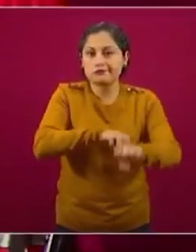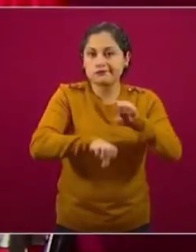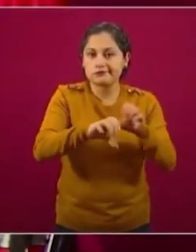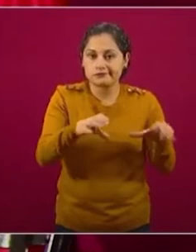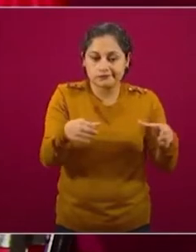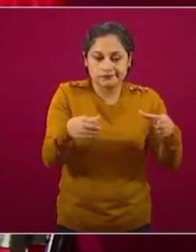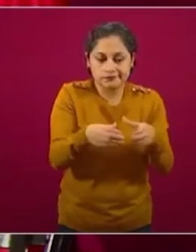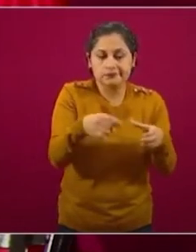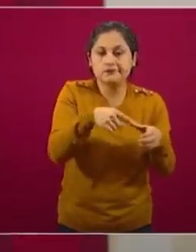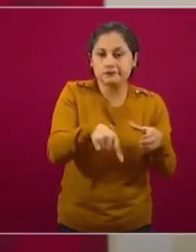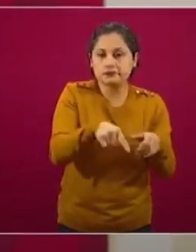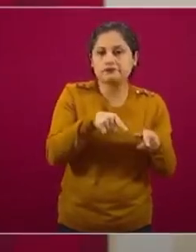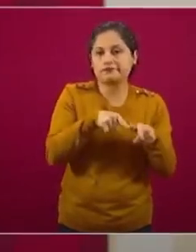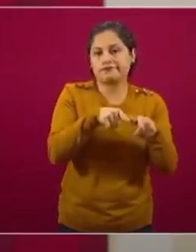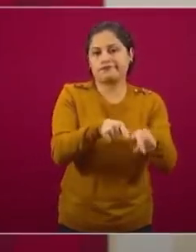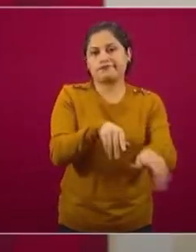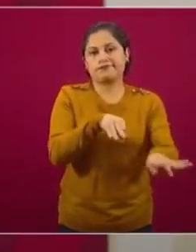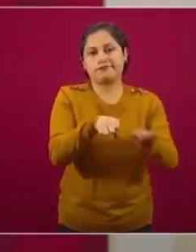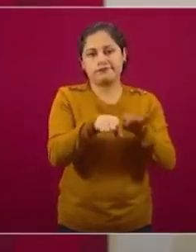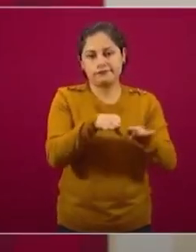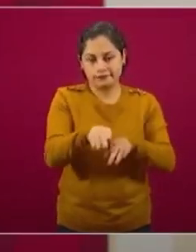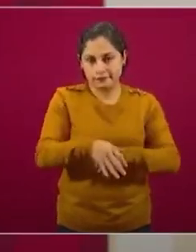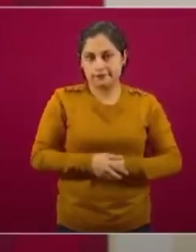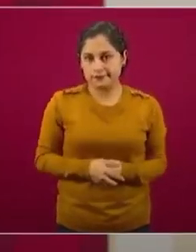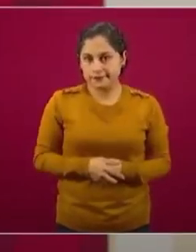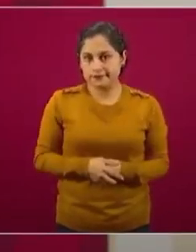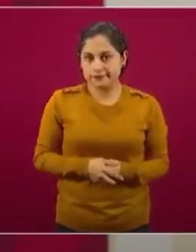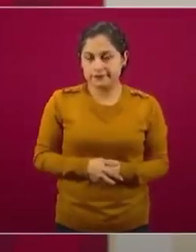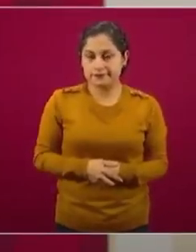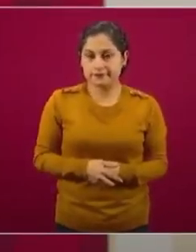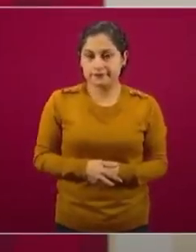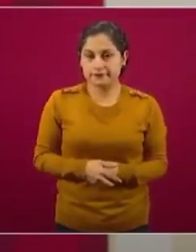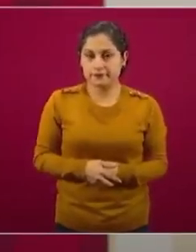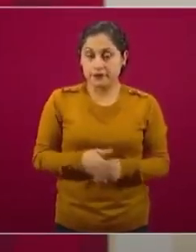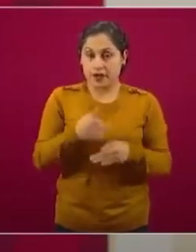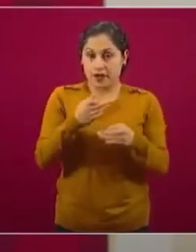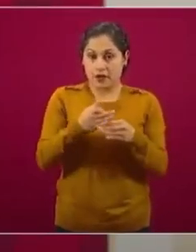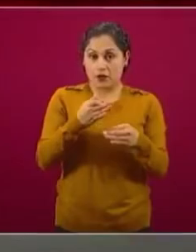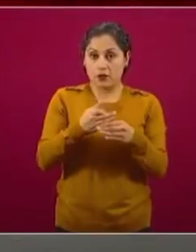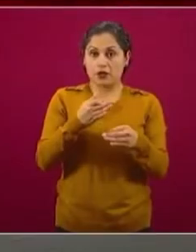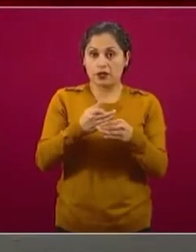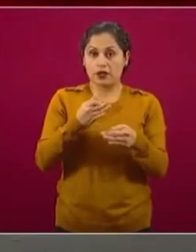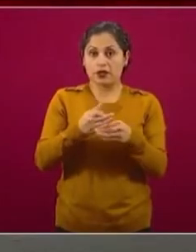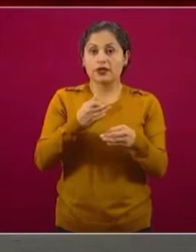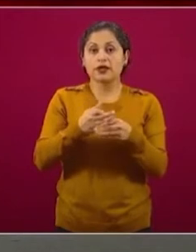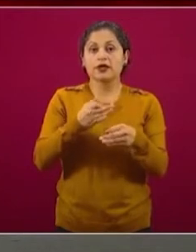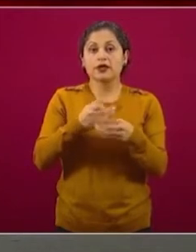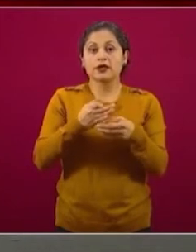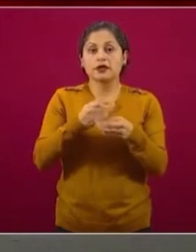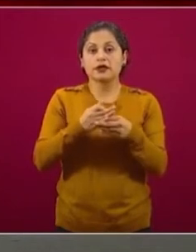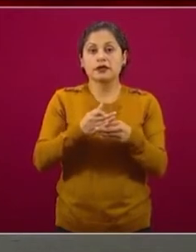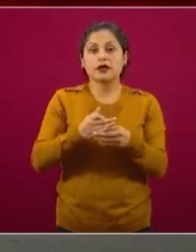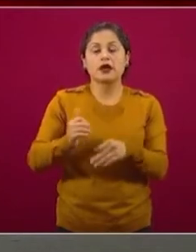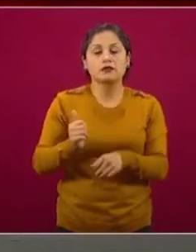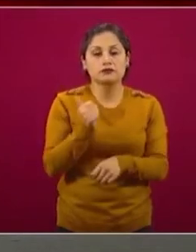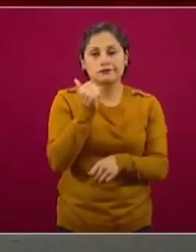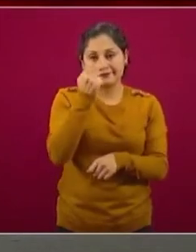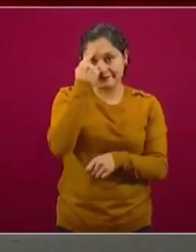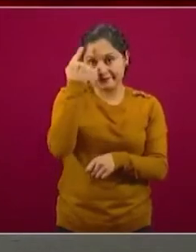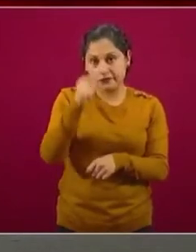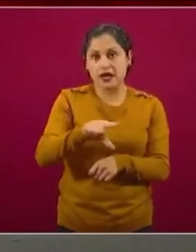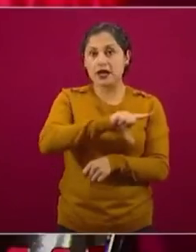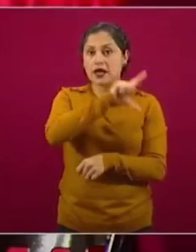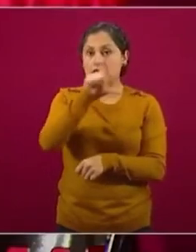sigan funcionando, puedan estar operando cuando estemos en la etapa de recuperación,